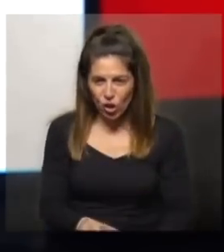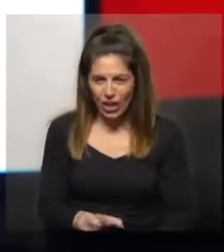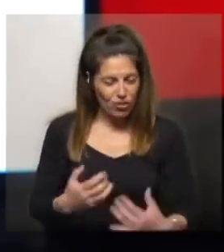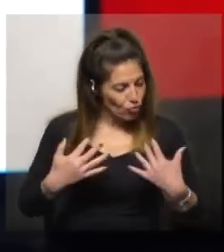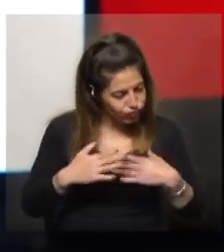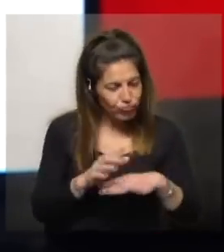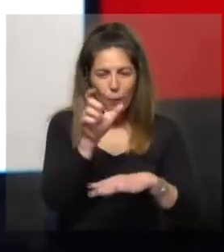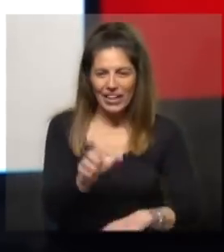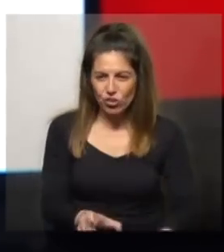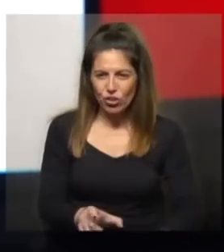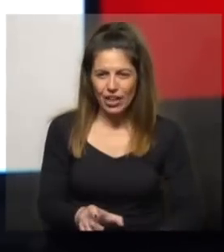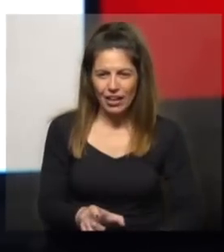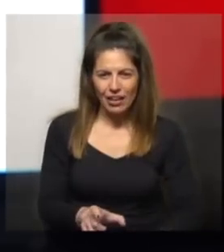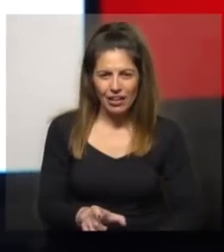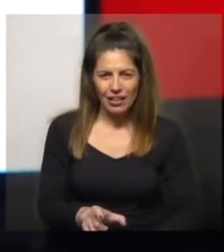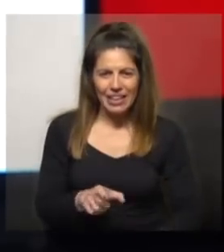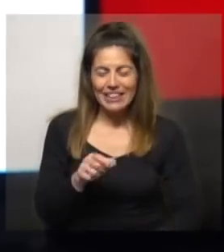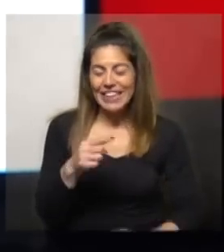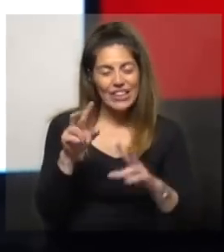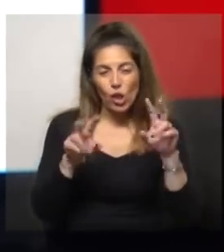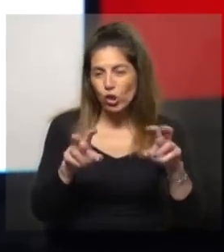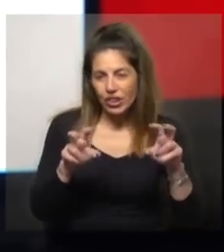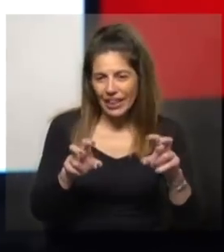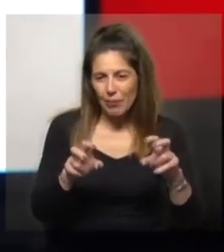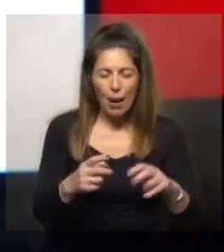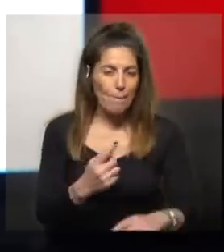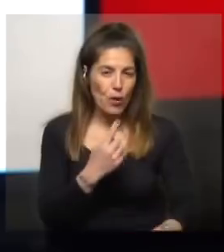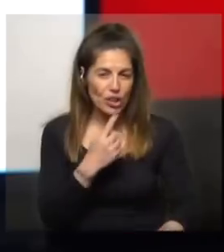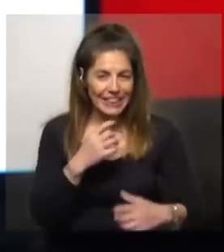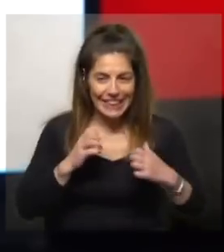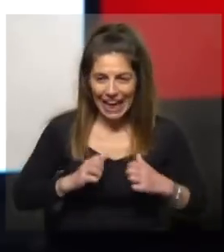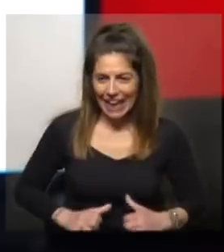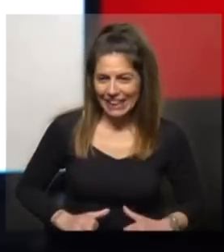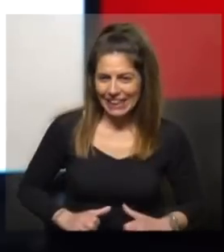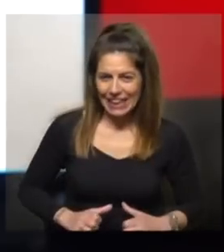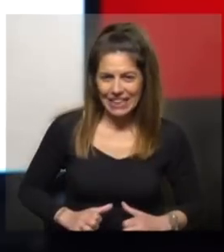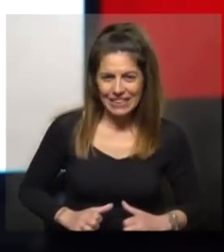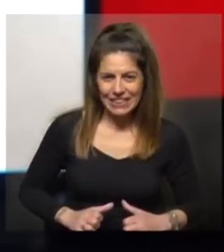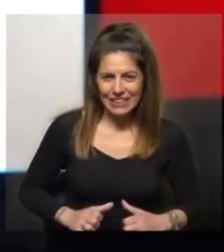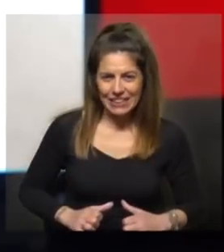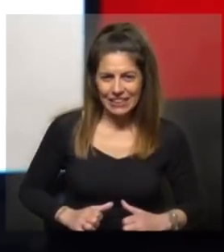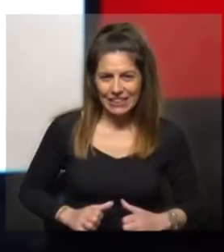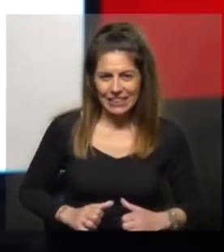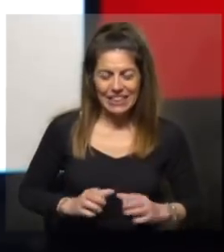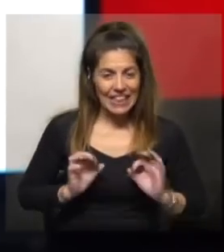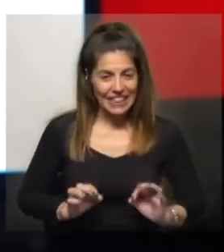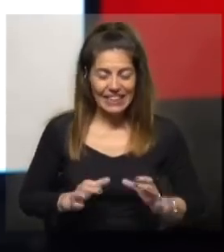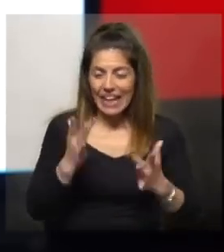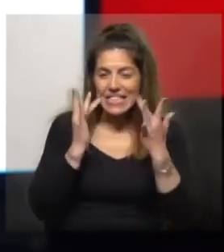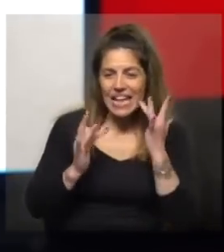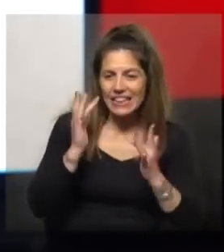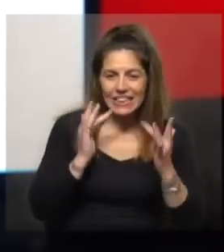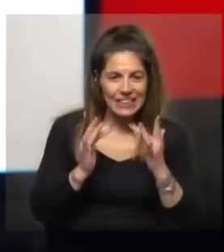inter este de estas cuestiones este político éticas y estéticas artísticas